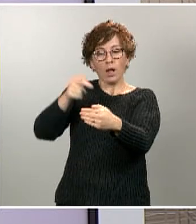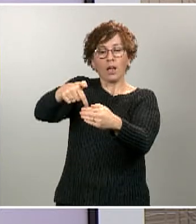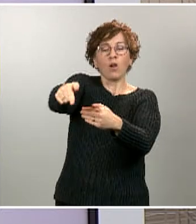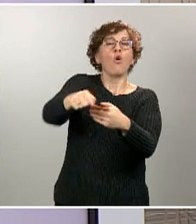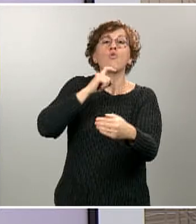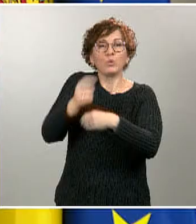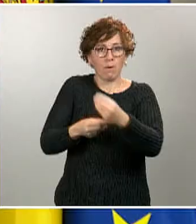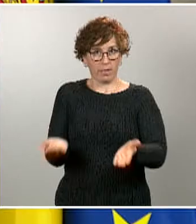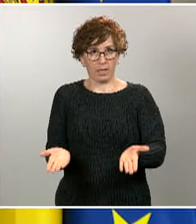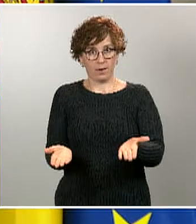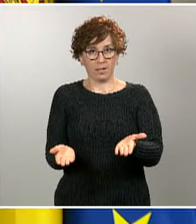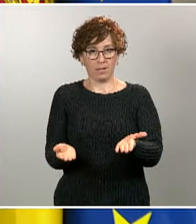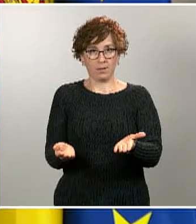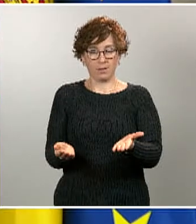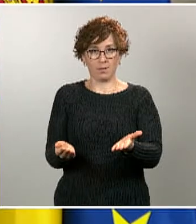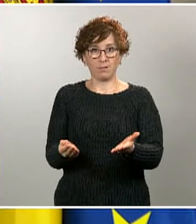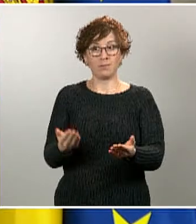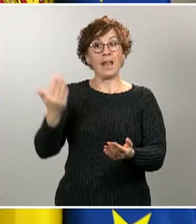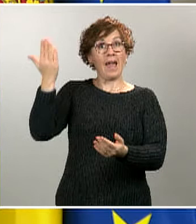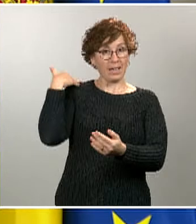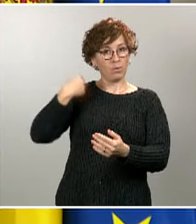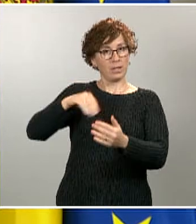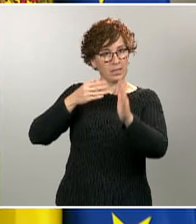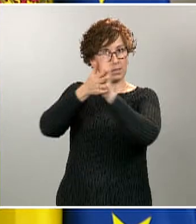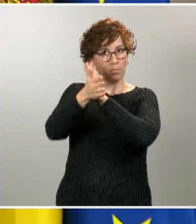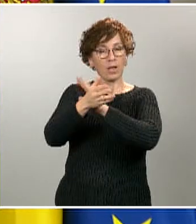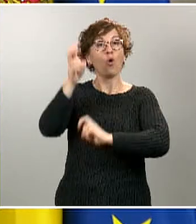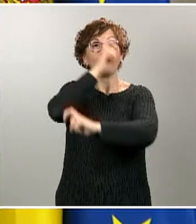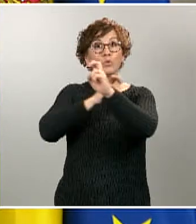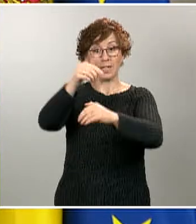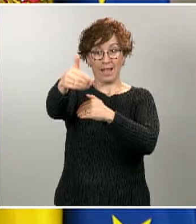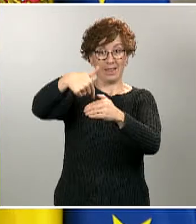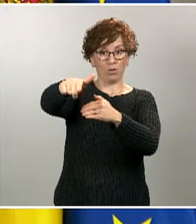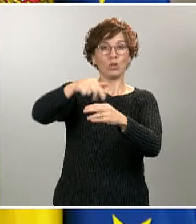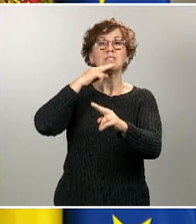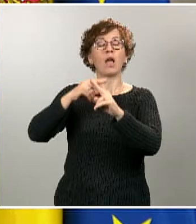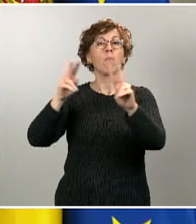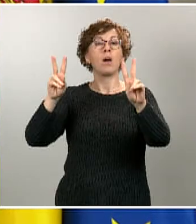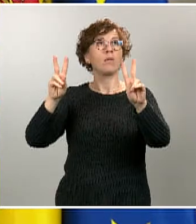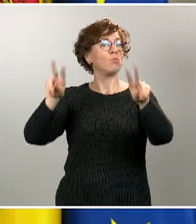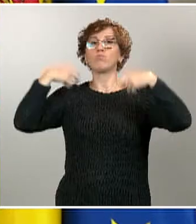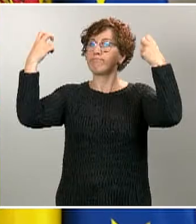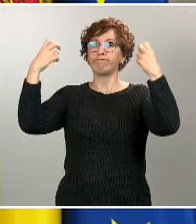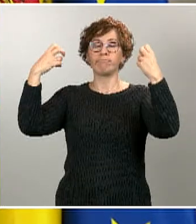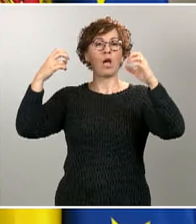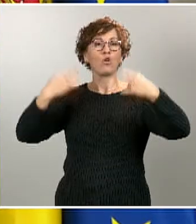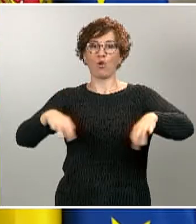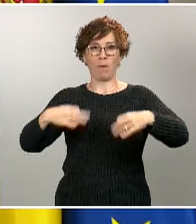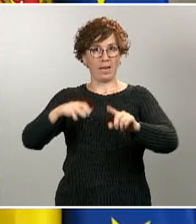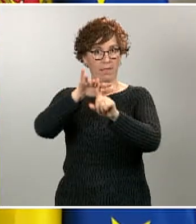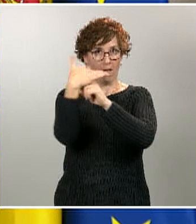contexto, como dijo ayer el presidente del Gobierno, de una nueva normalidad. Nosotros hemos hemos constituido desde el